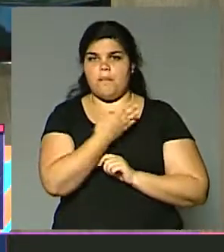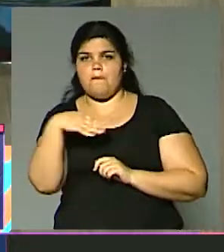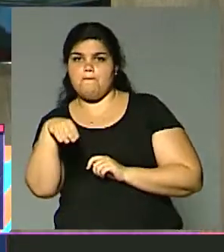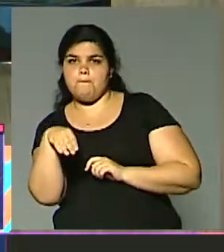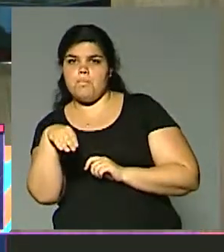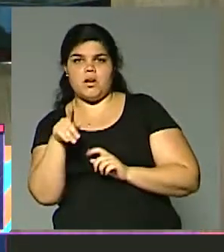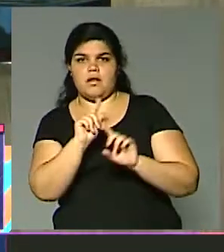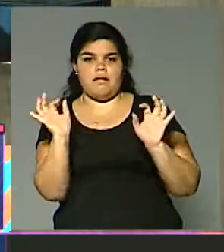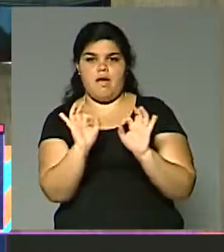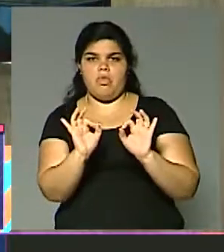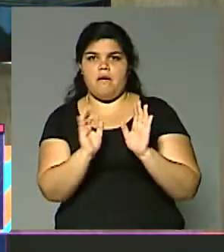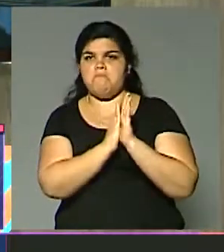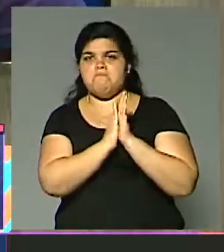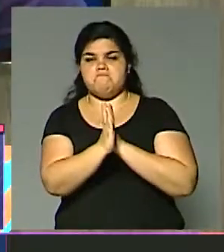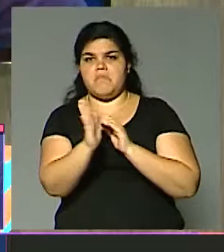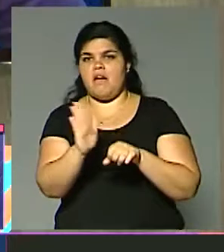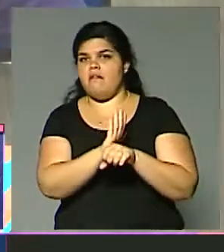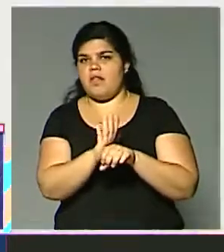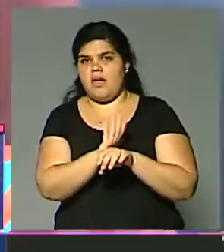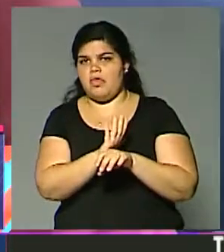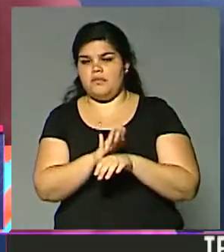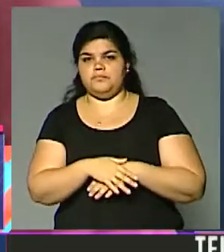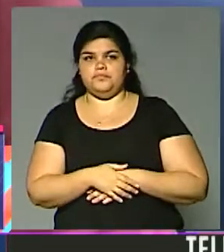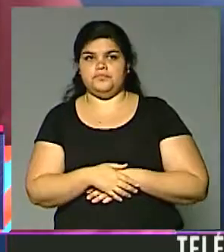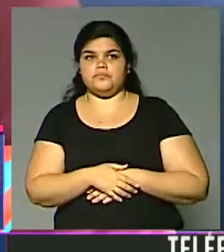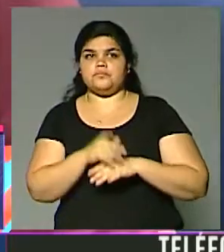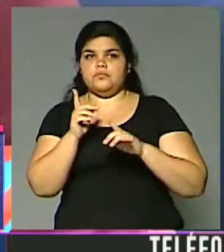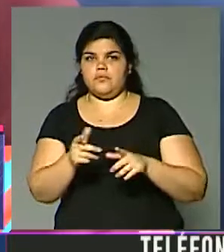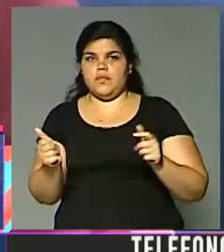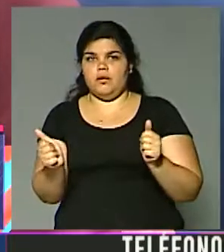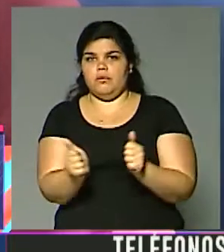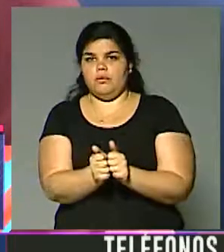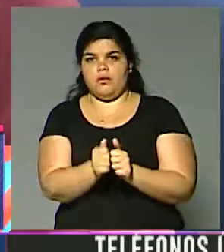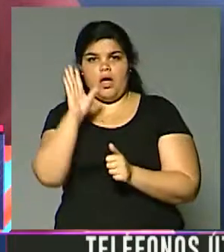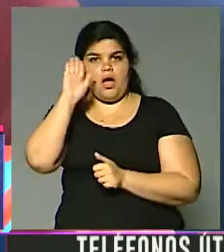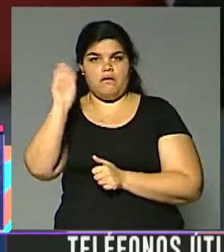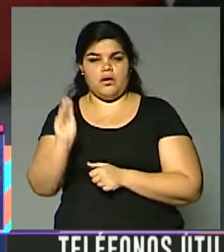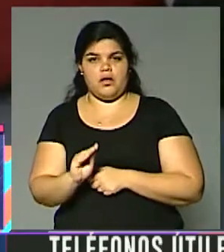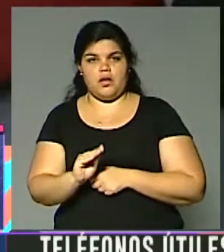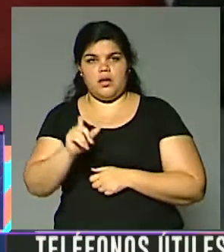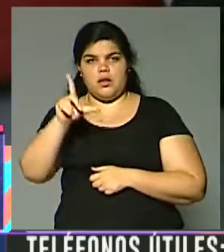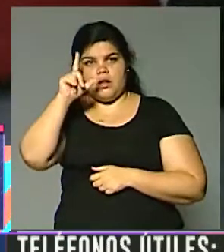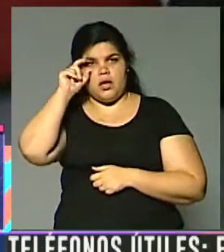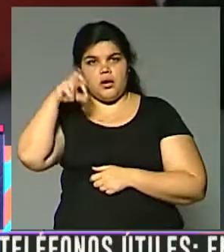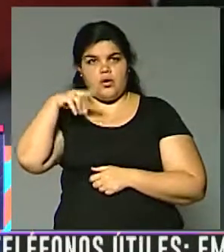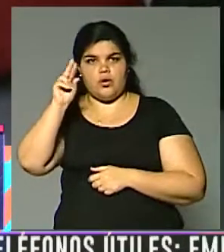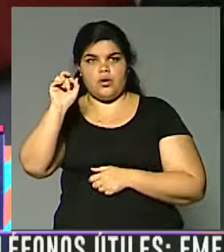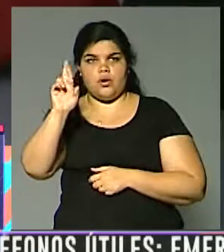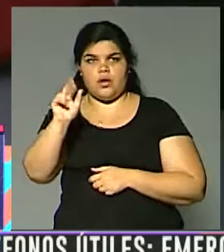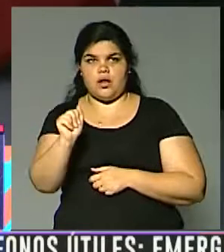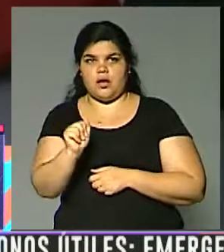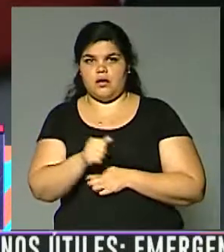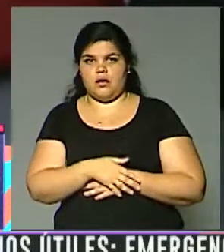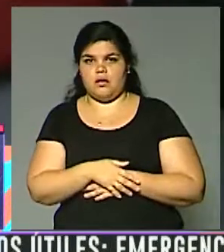además participó la abogada eleonora la subdirectora de derechos humanos del poder judicial de mendoza